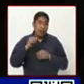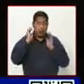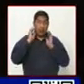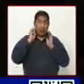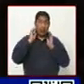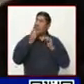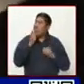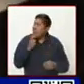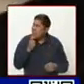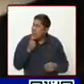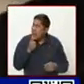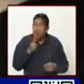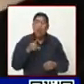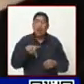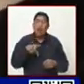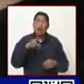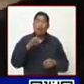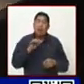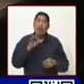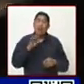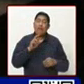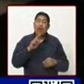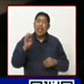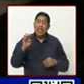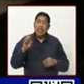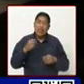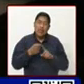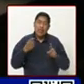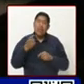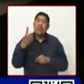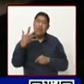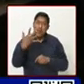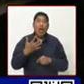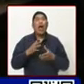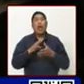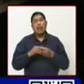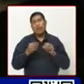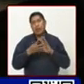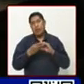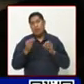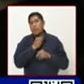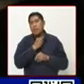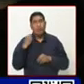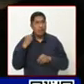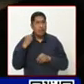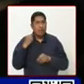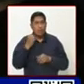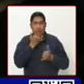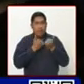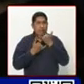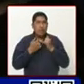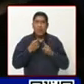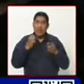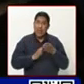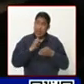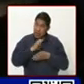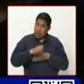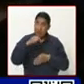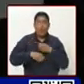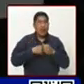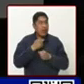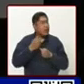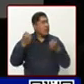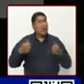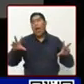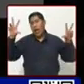¿De parte de quién? Federico Camacho. Comentarle que mi padre Francisco, desde enero de esta gestión,